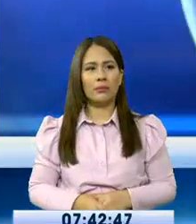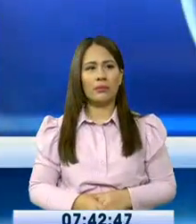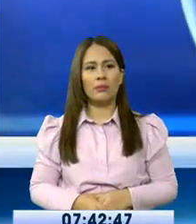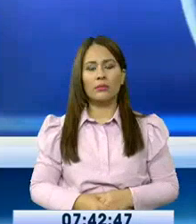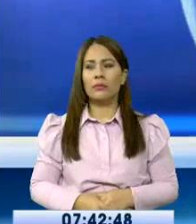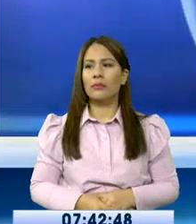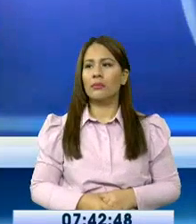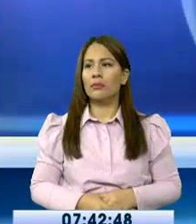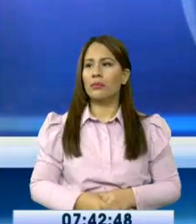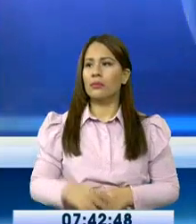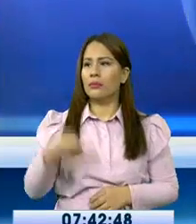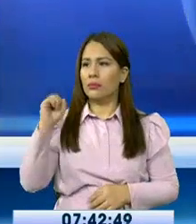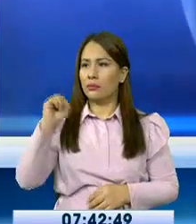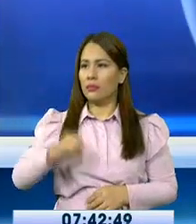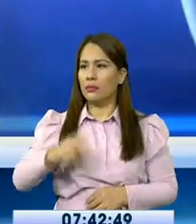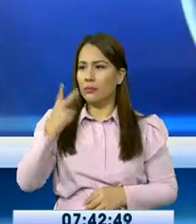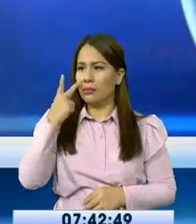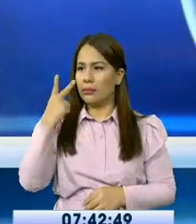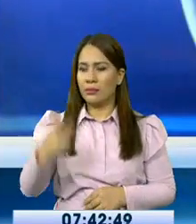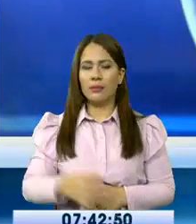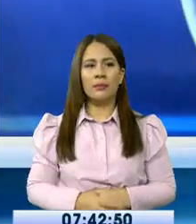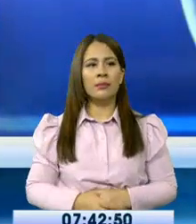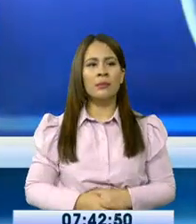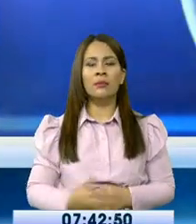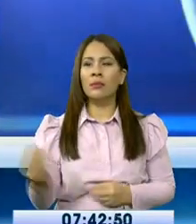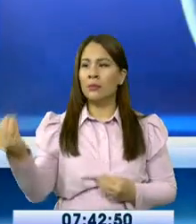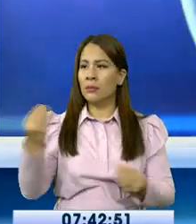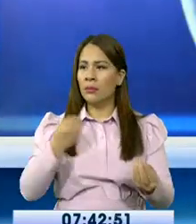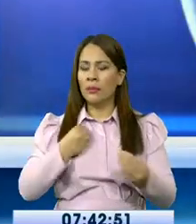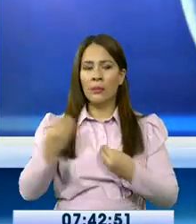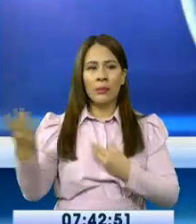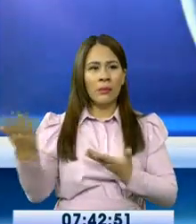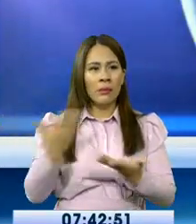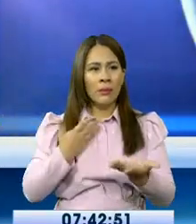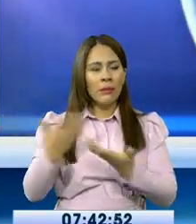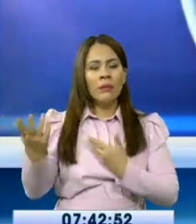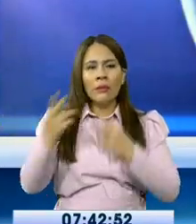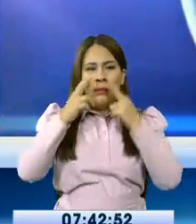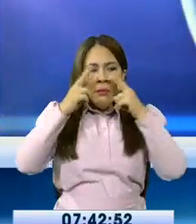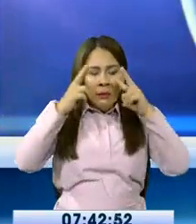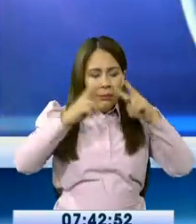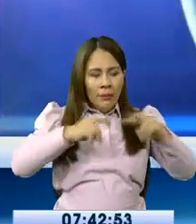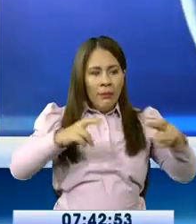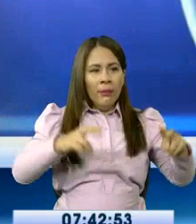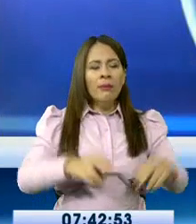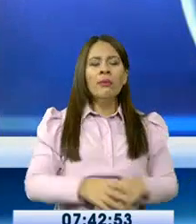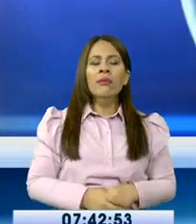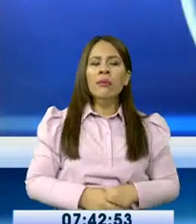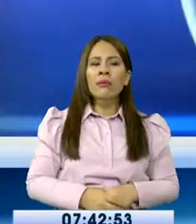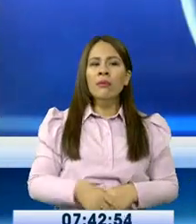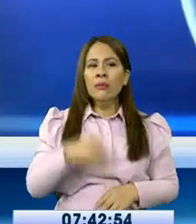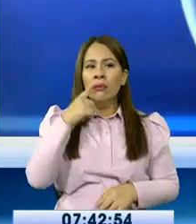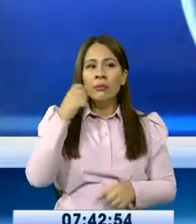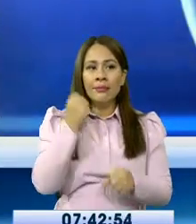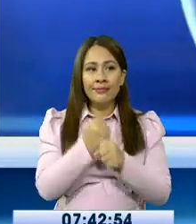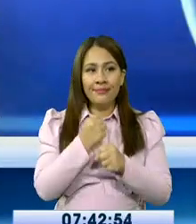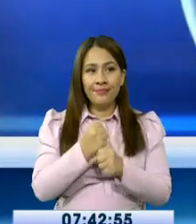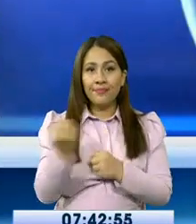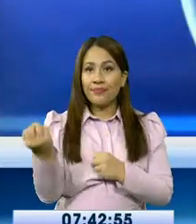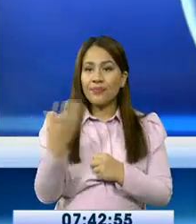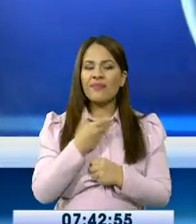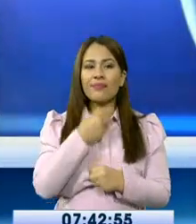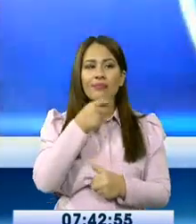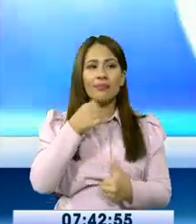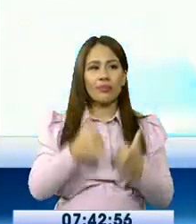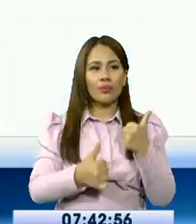el parte policial, pues ya el oficial fiscal, previa investigación, y el señor juez que conozca la causa, pues determinarán